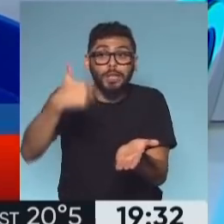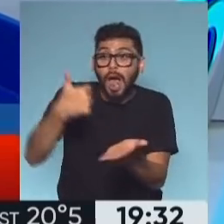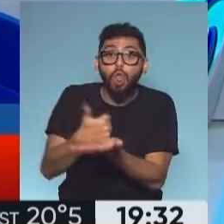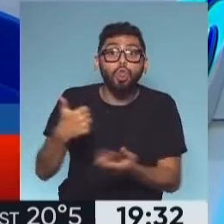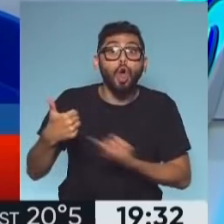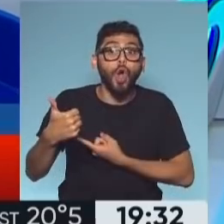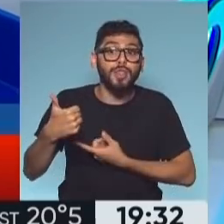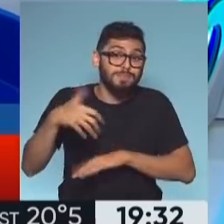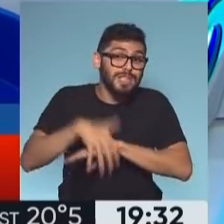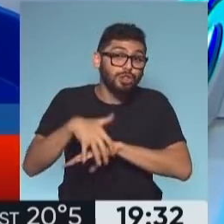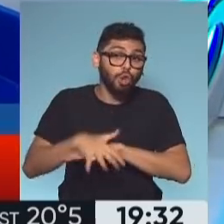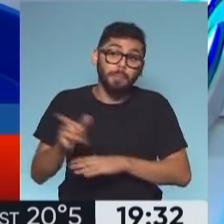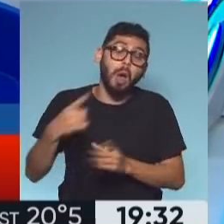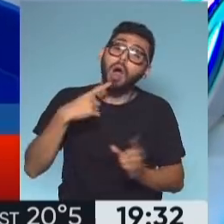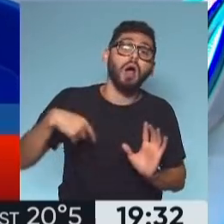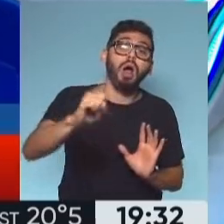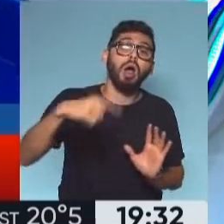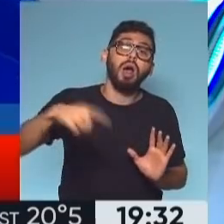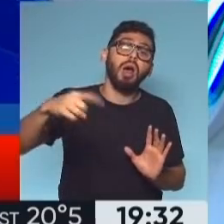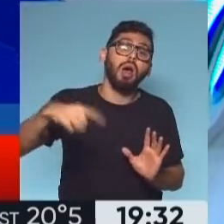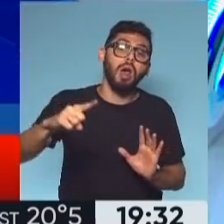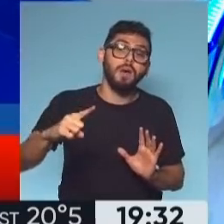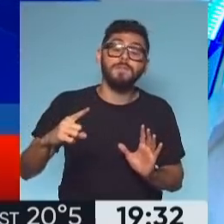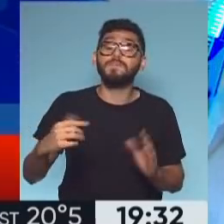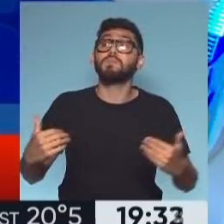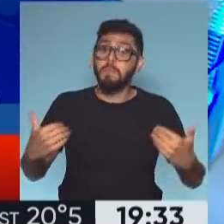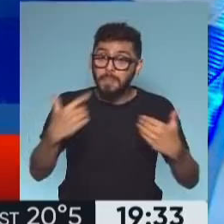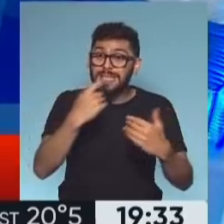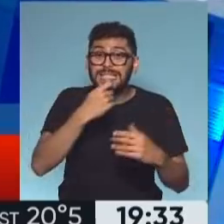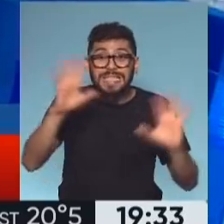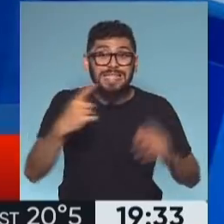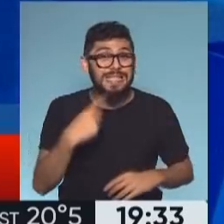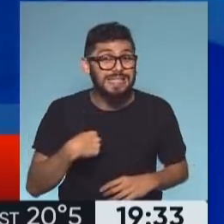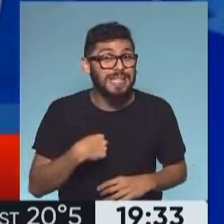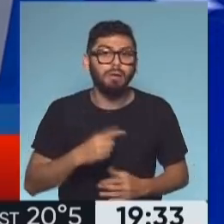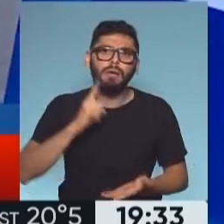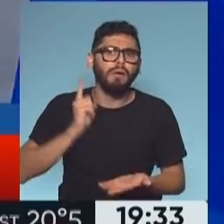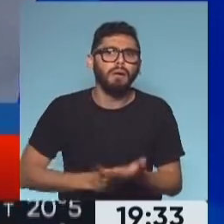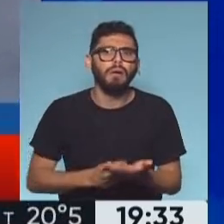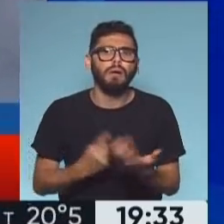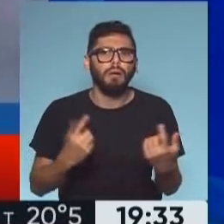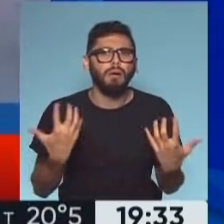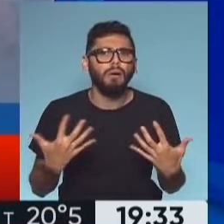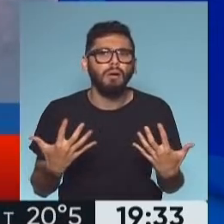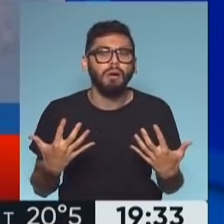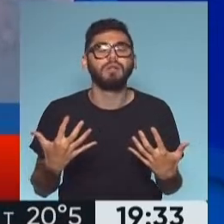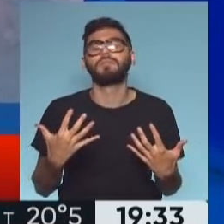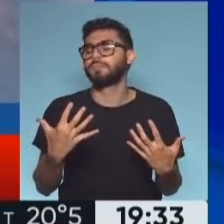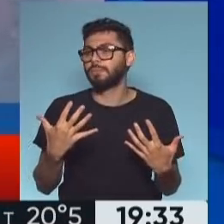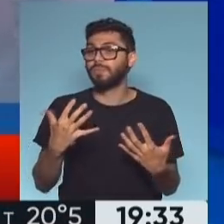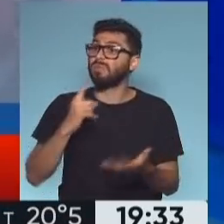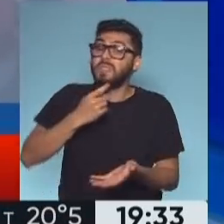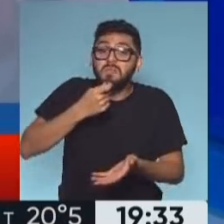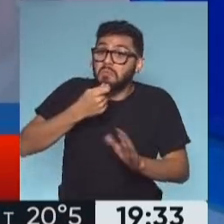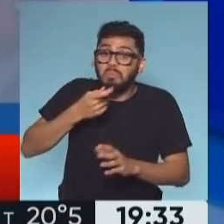estamos complicados. Si usted me pregunta cuál es la conducta que hay que tomar, mire, la que dicten no la van a